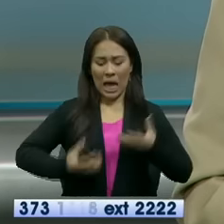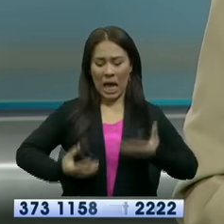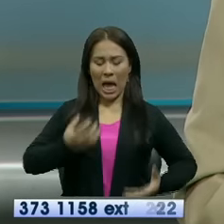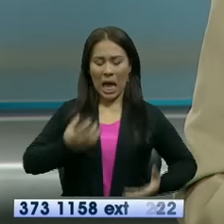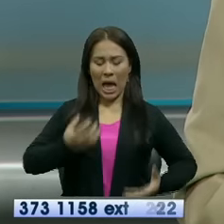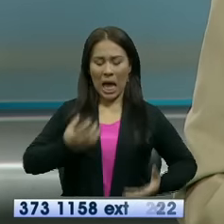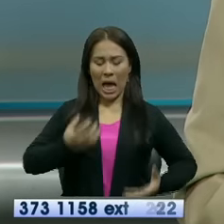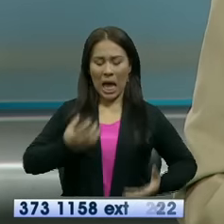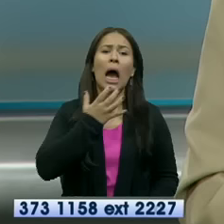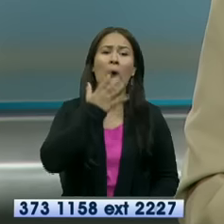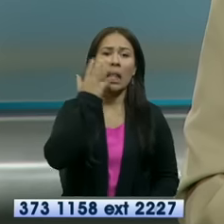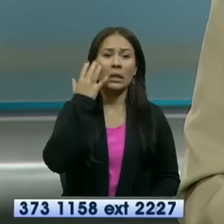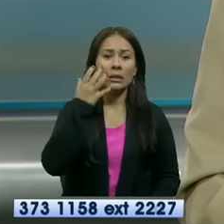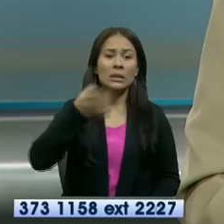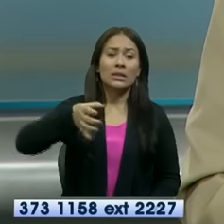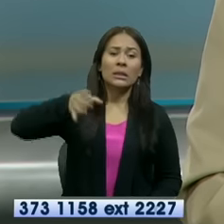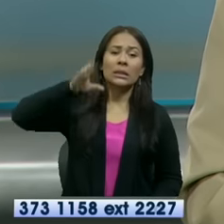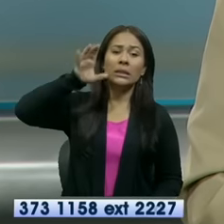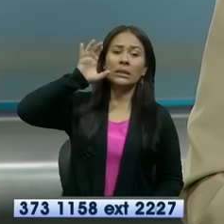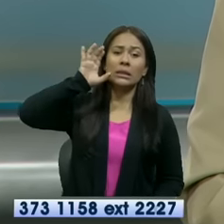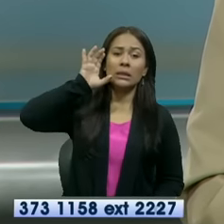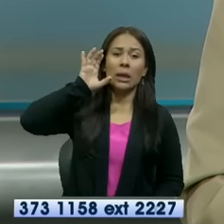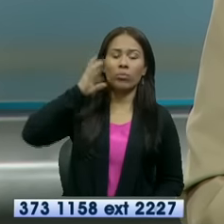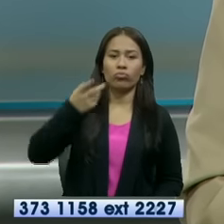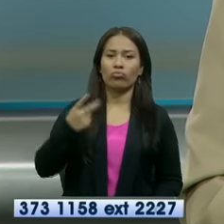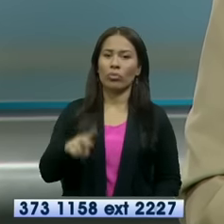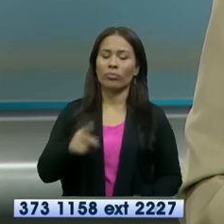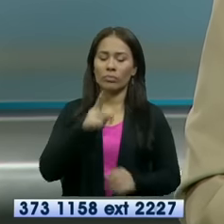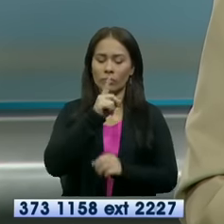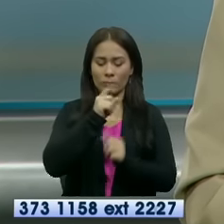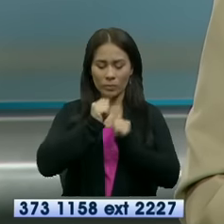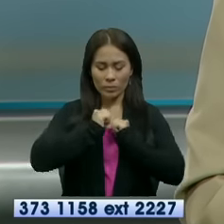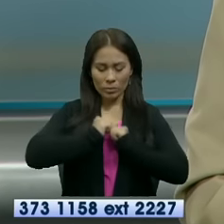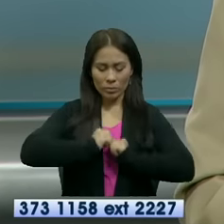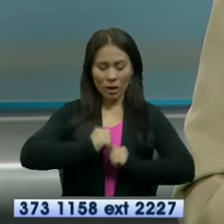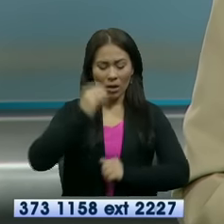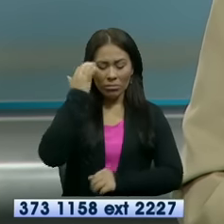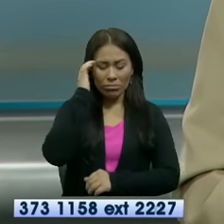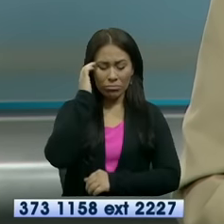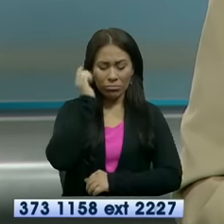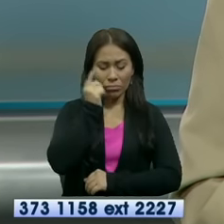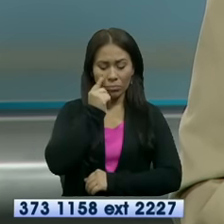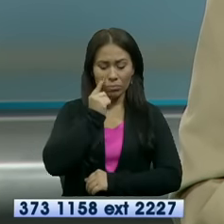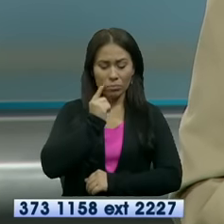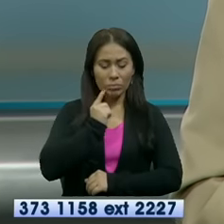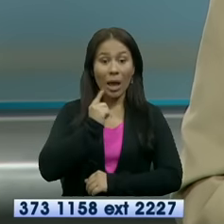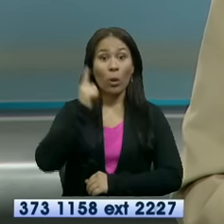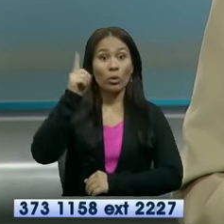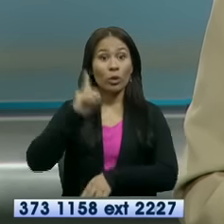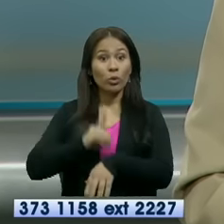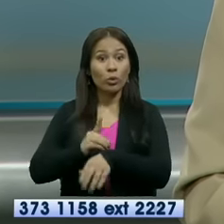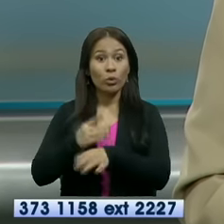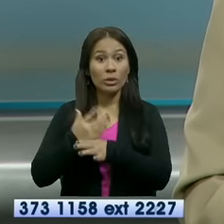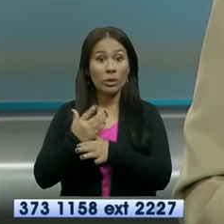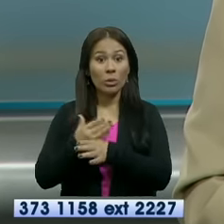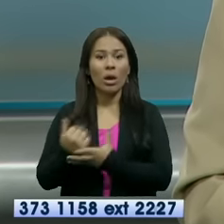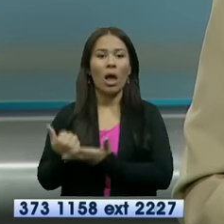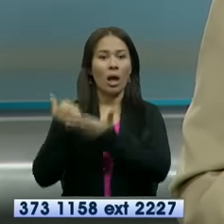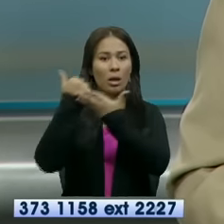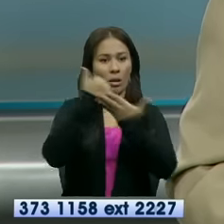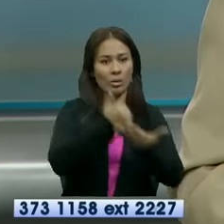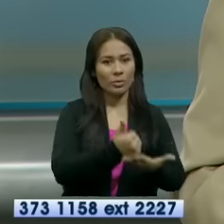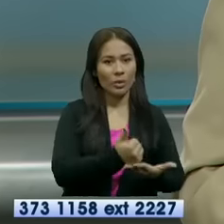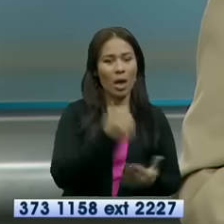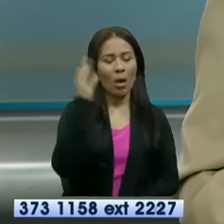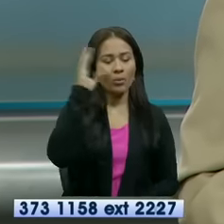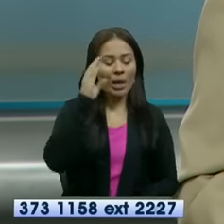en su rostro y parte de su cuerpo, ella sigue sumida en la depresión. Por eso una psicóloga acogió su caso y la